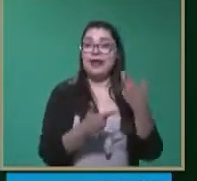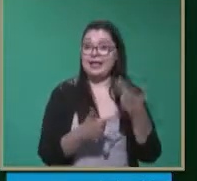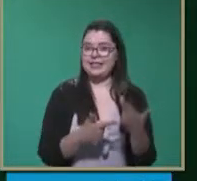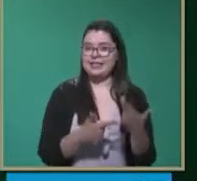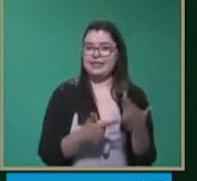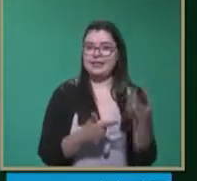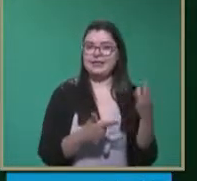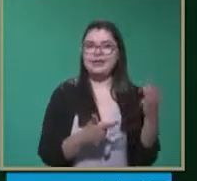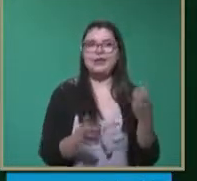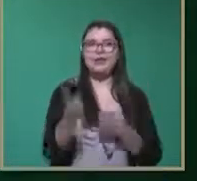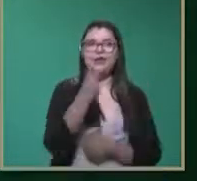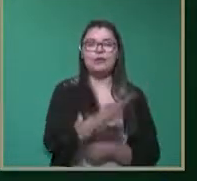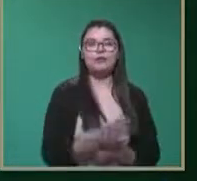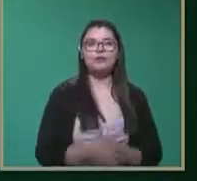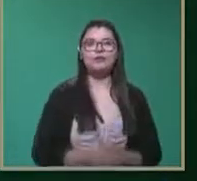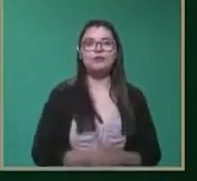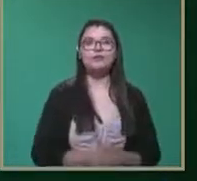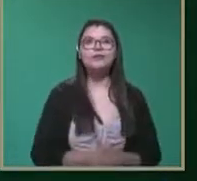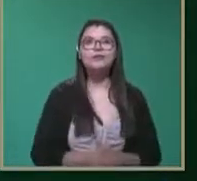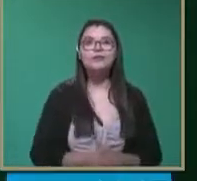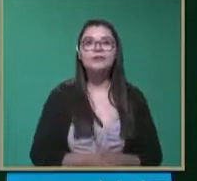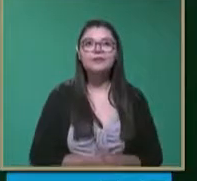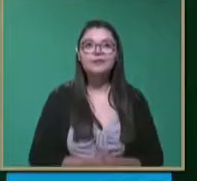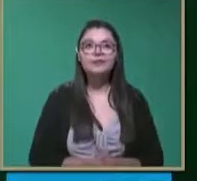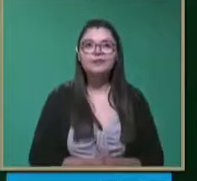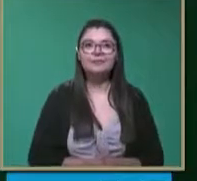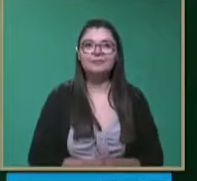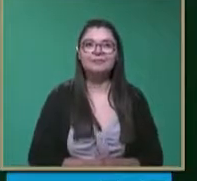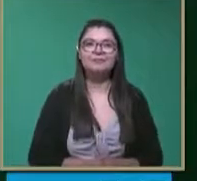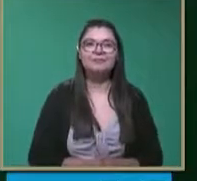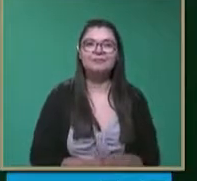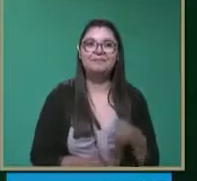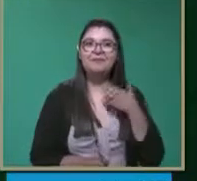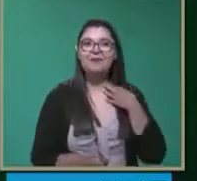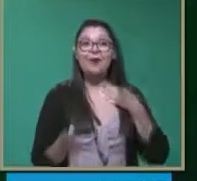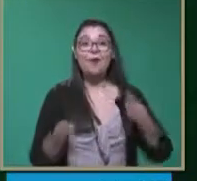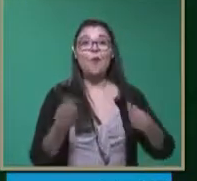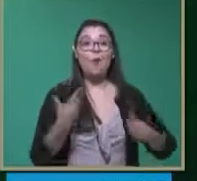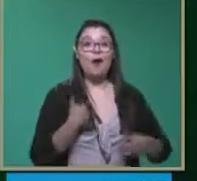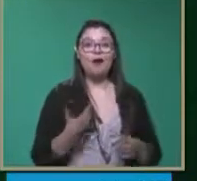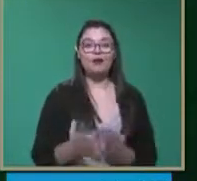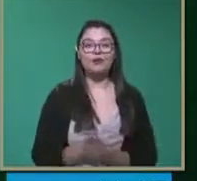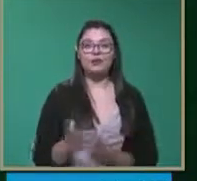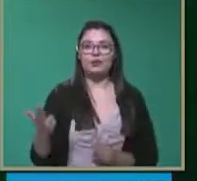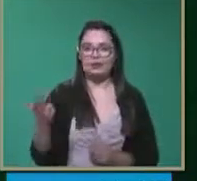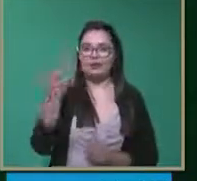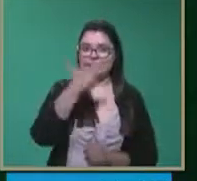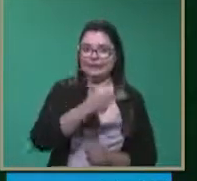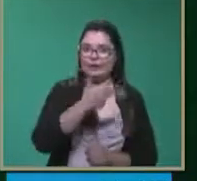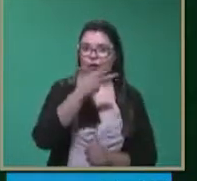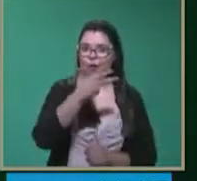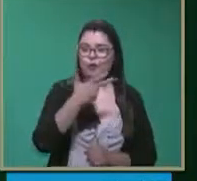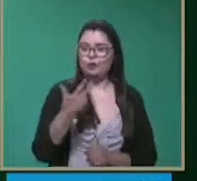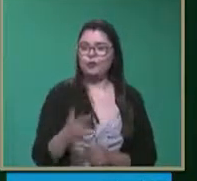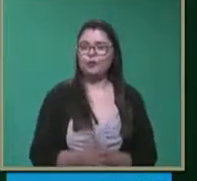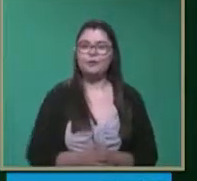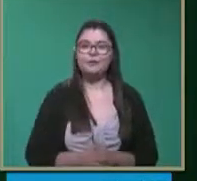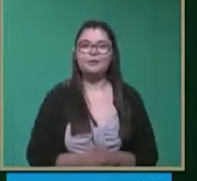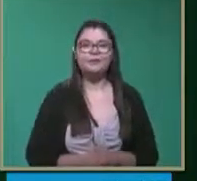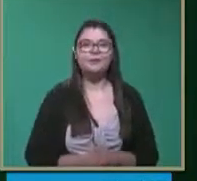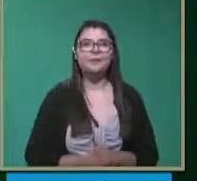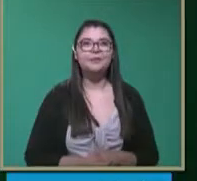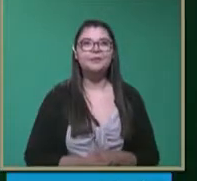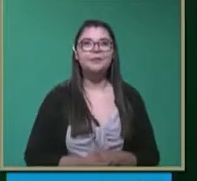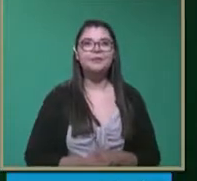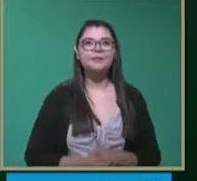hoja está ahí, en el número 2. ¿Cuántos saltos fueron? Fueron 8 saltos. ¿Ya